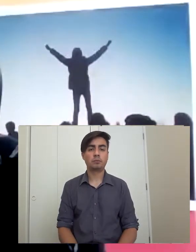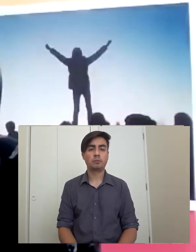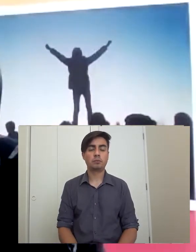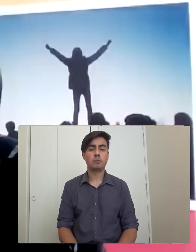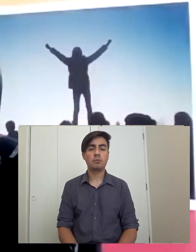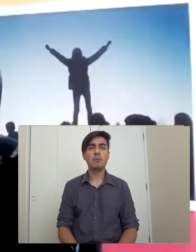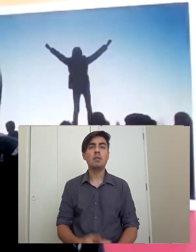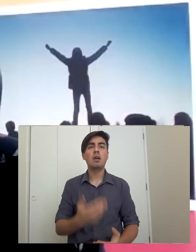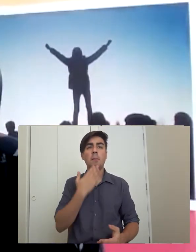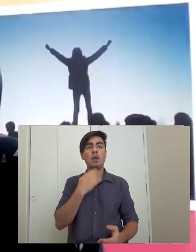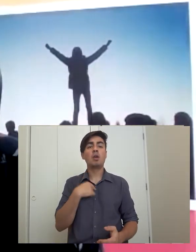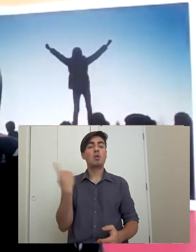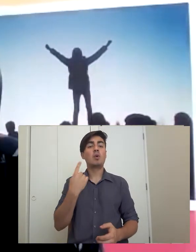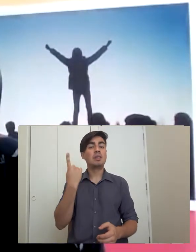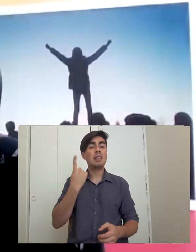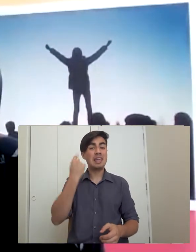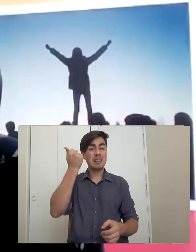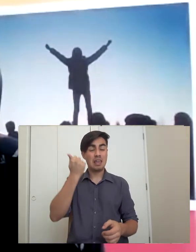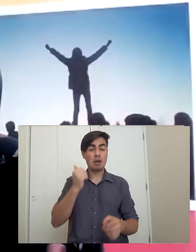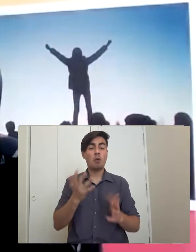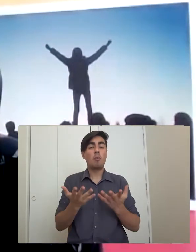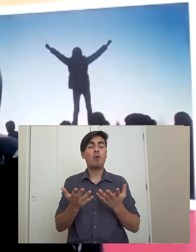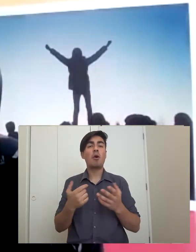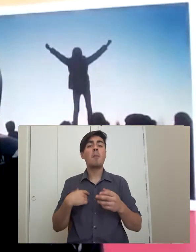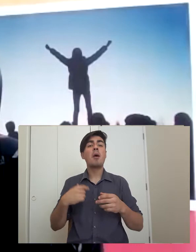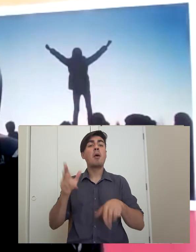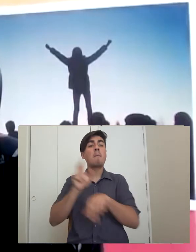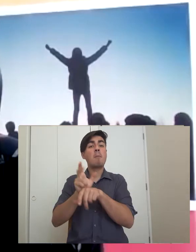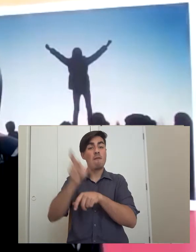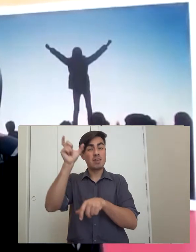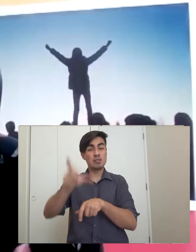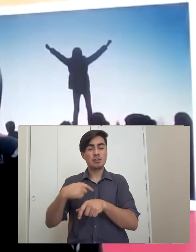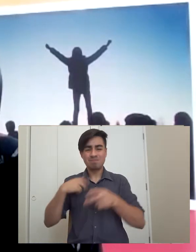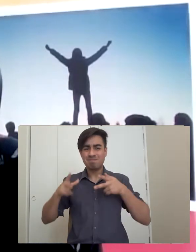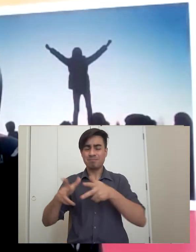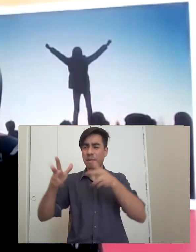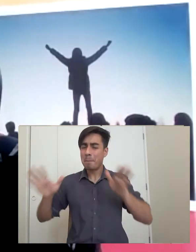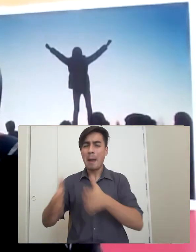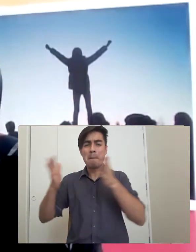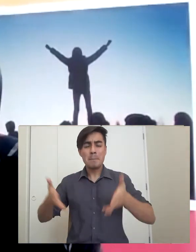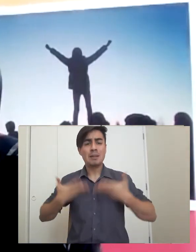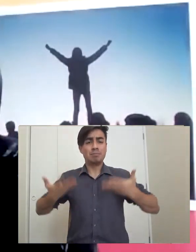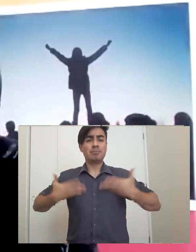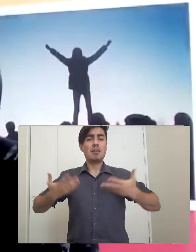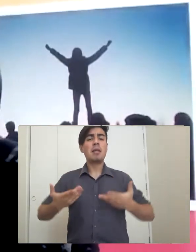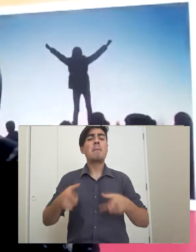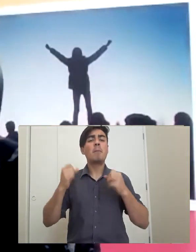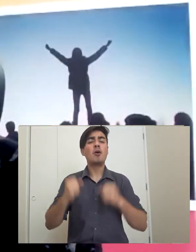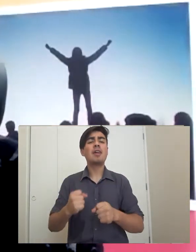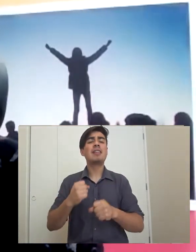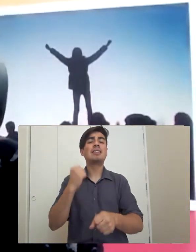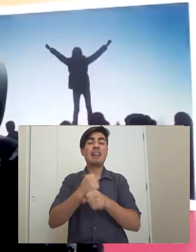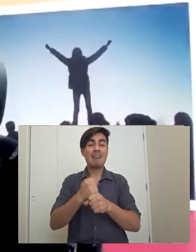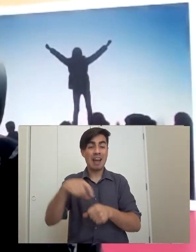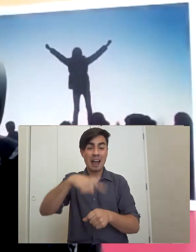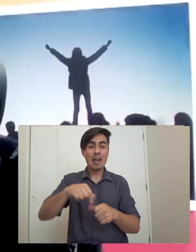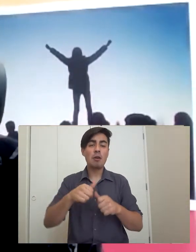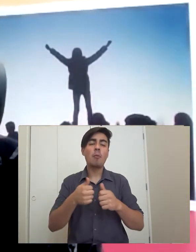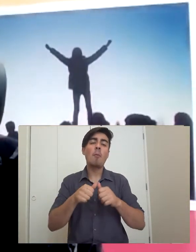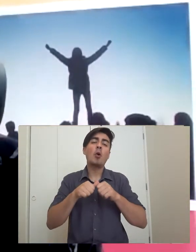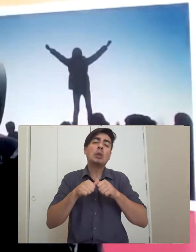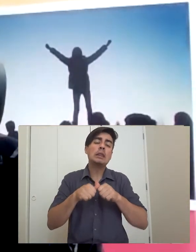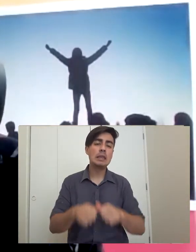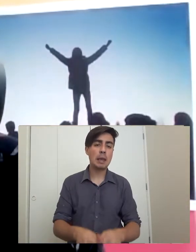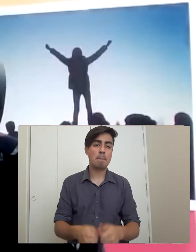Y nuestra idea es mantener a los profesores entusiasmados y trabajar con esto por un tiempo. Y